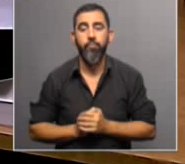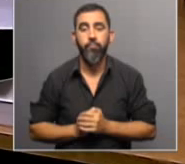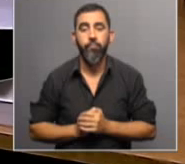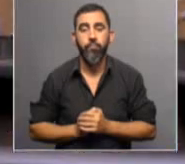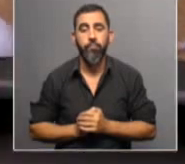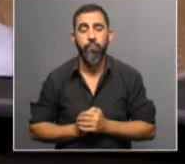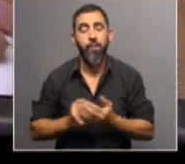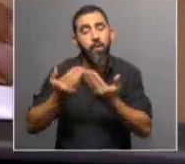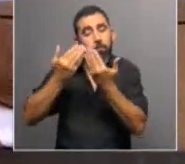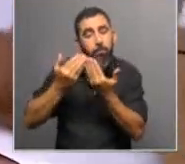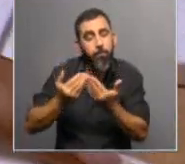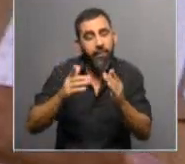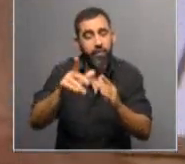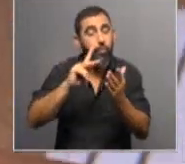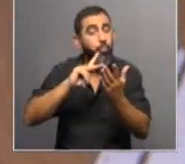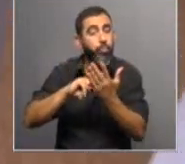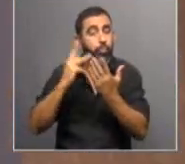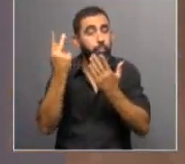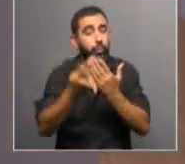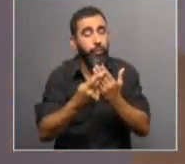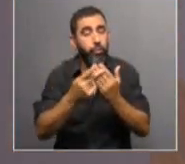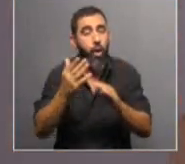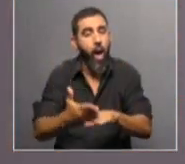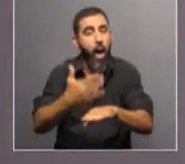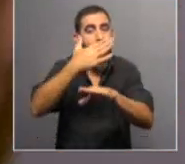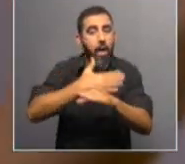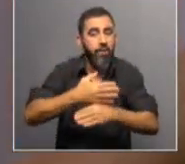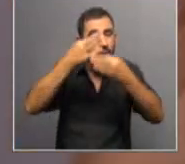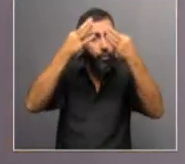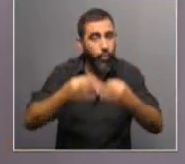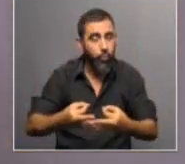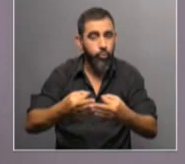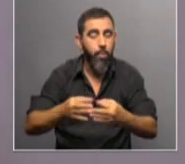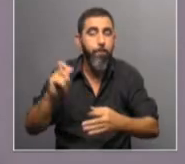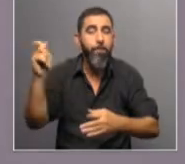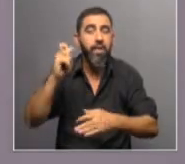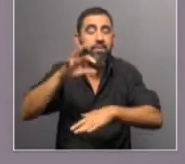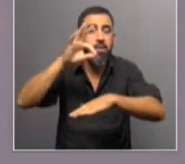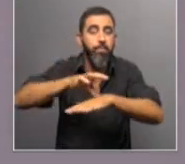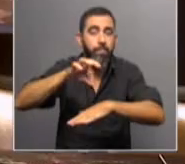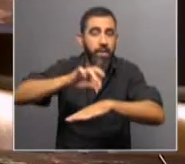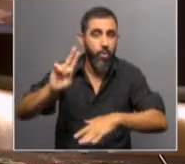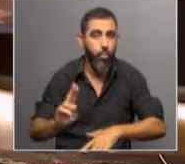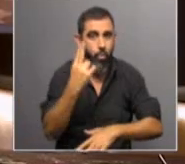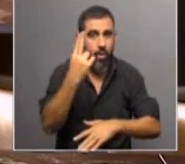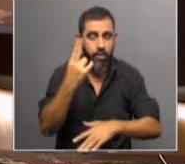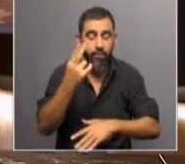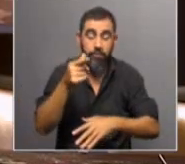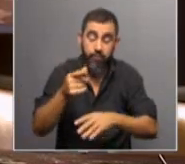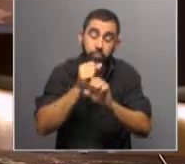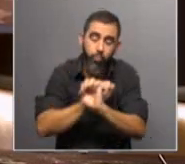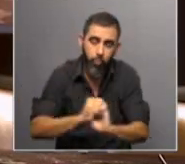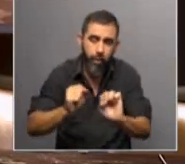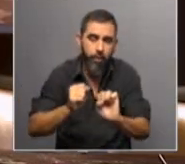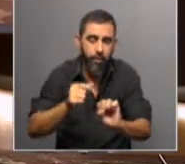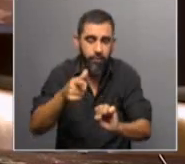Dimos inicio a este proyecto unos días antes de que llegara la emergencia sanitaria a Uruguay, y hemos podido